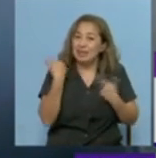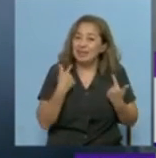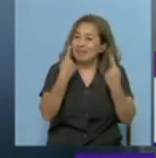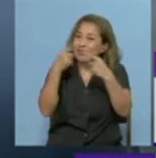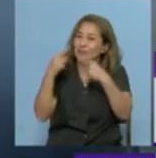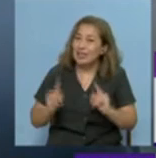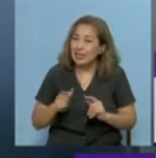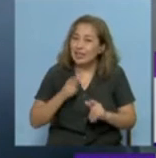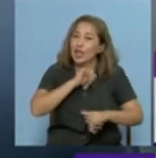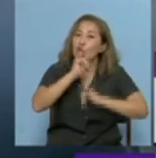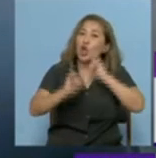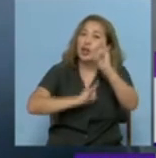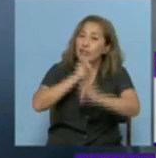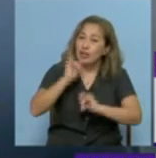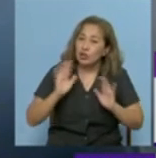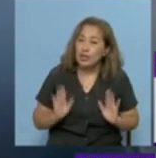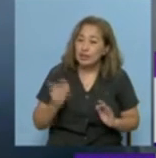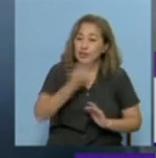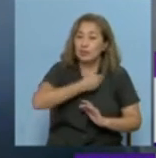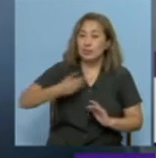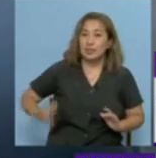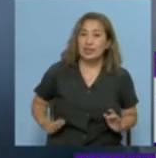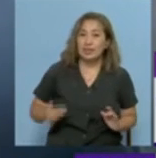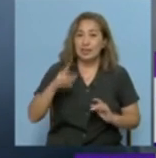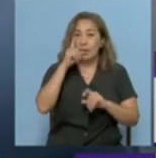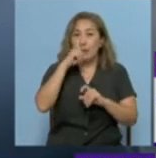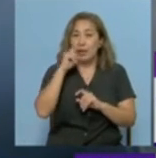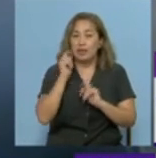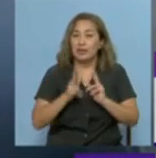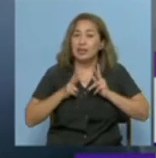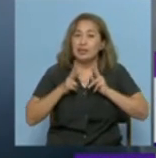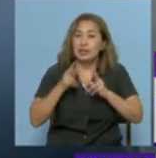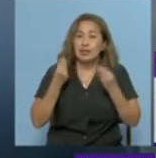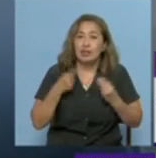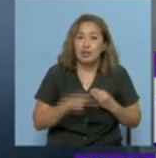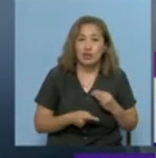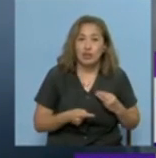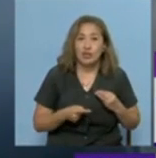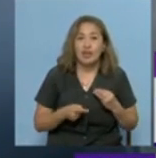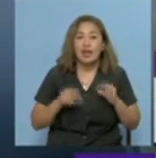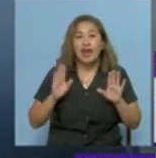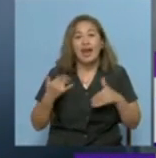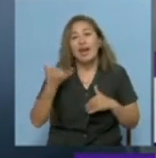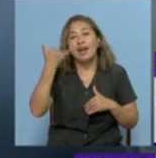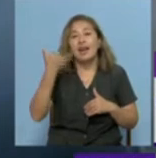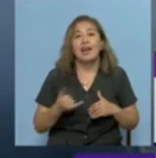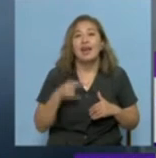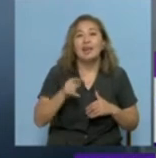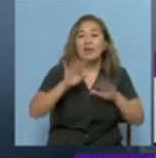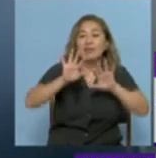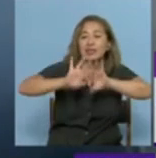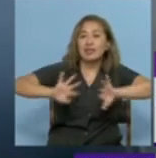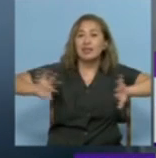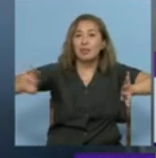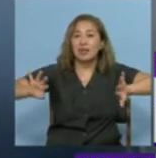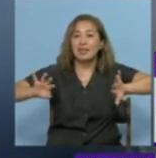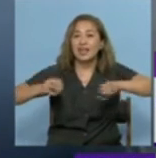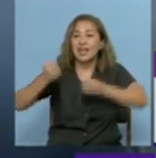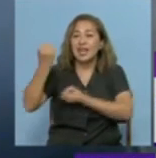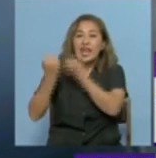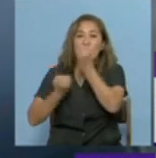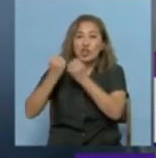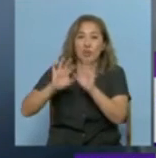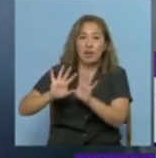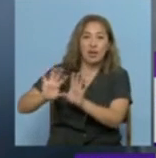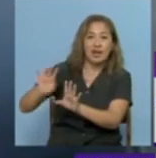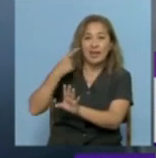Seguramente el presidente tendrá un discurso en donde tratará de alejarse de las cuestiones económicas,